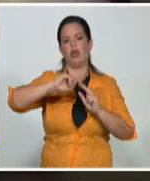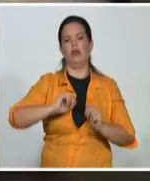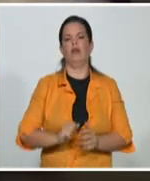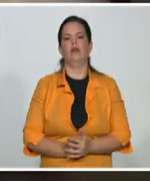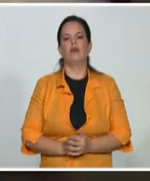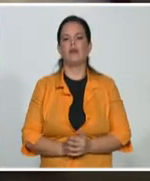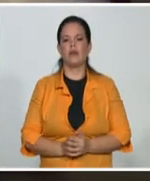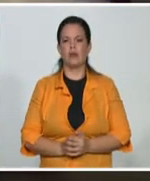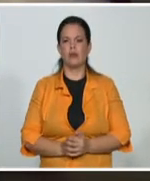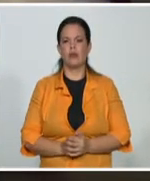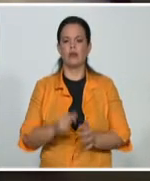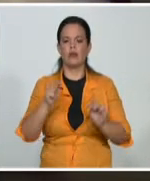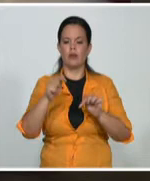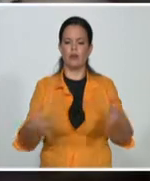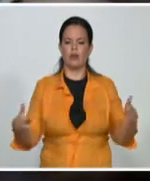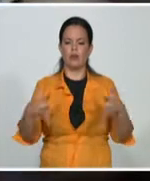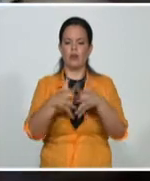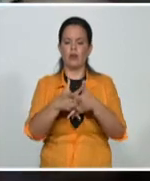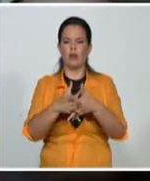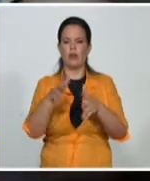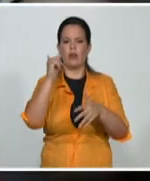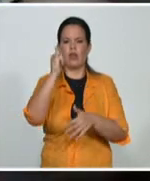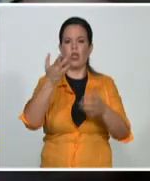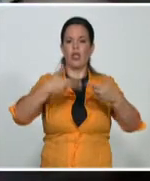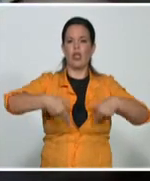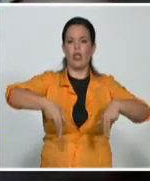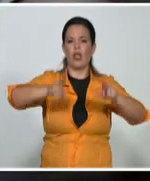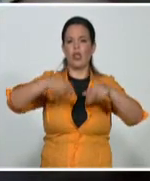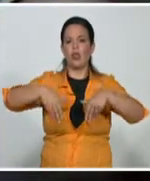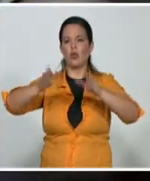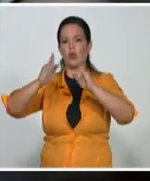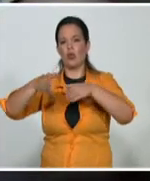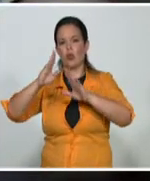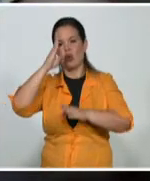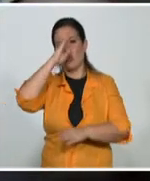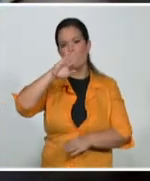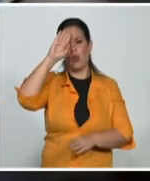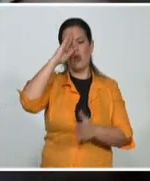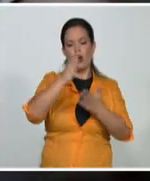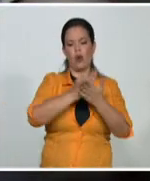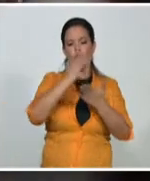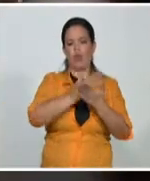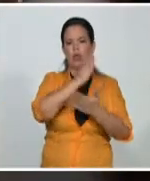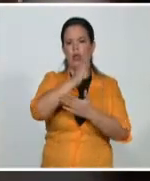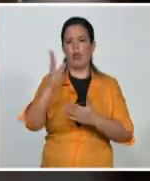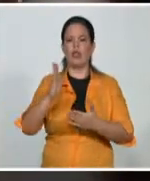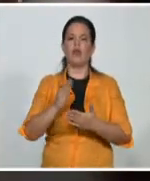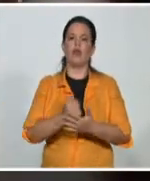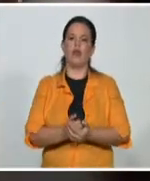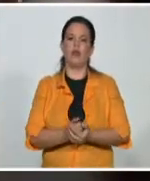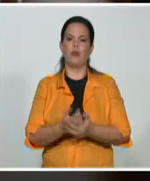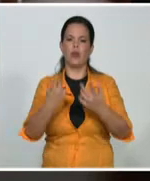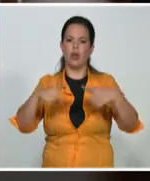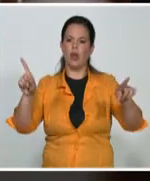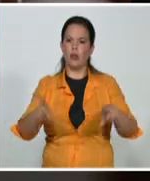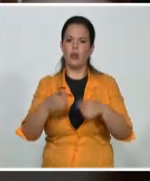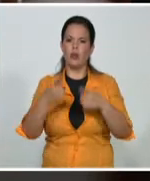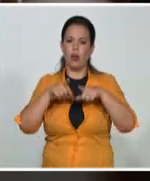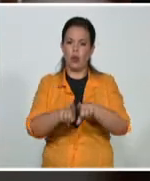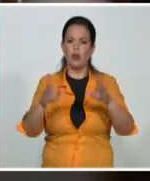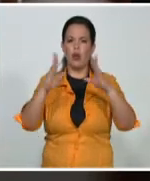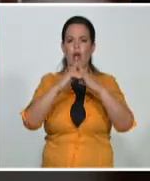Cubano del Libro y de la Música, el Consejo Nacional de las Artes Plásticas, la UNIAC, la Casa de las Américas, el Centro de Estudios